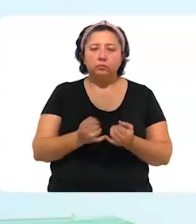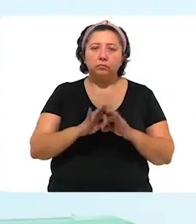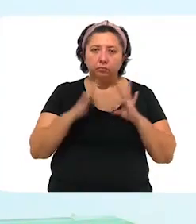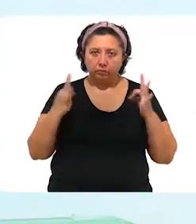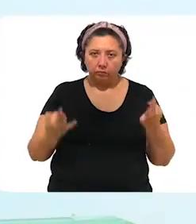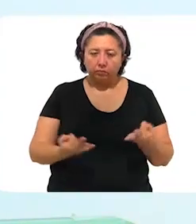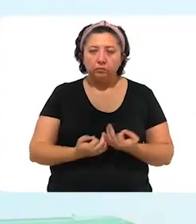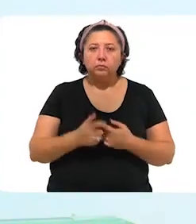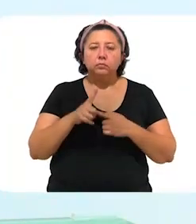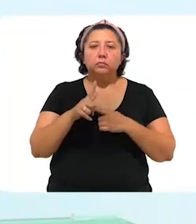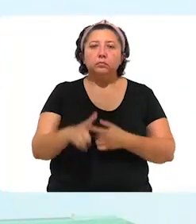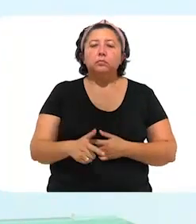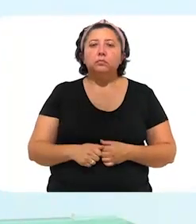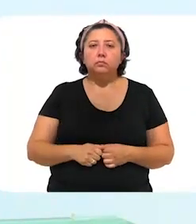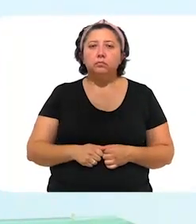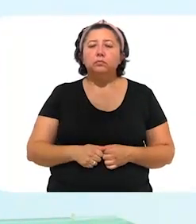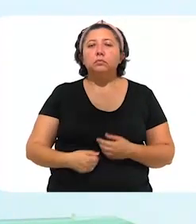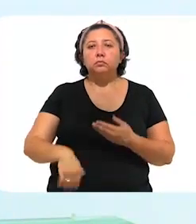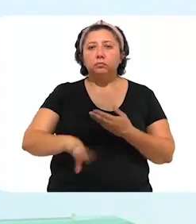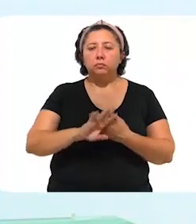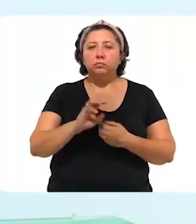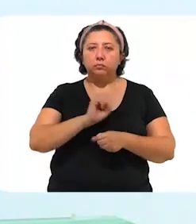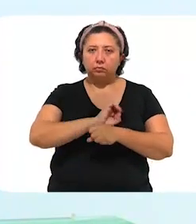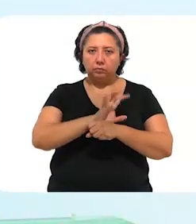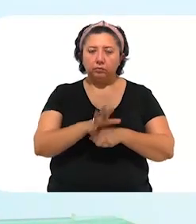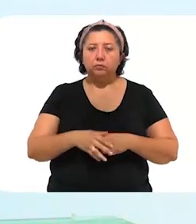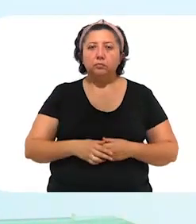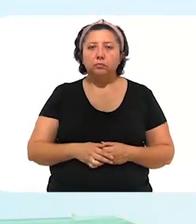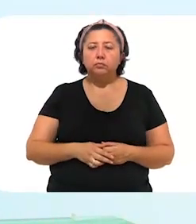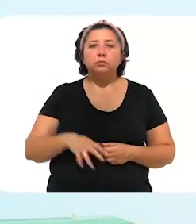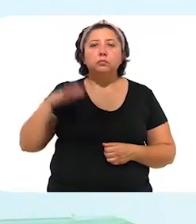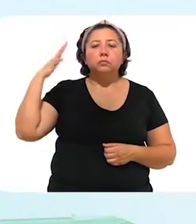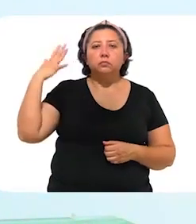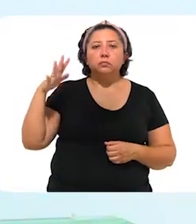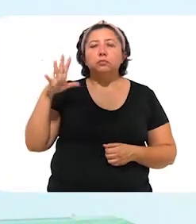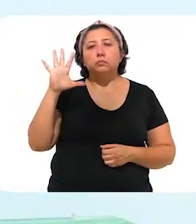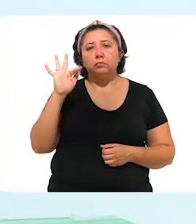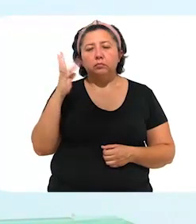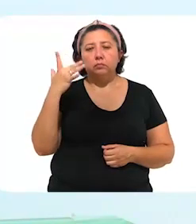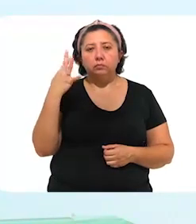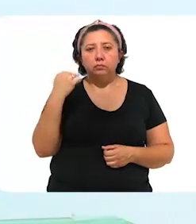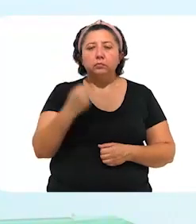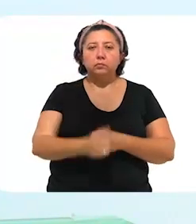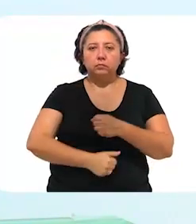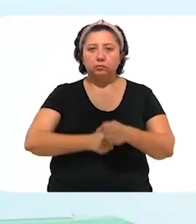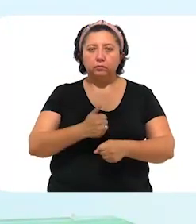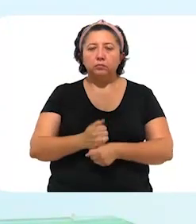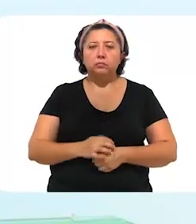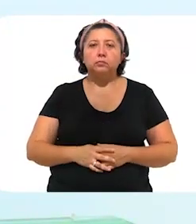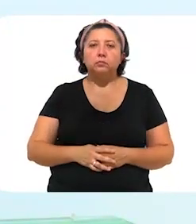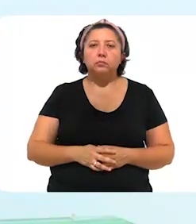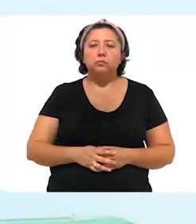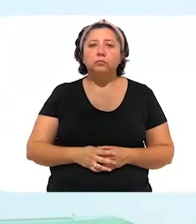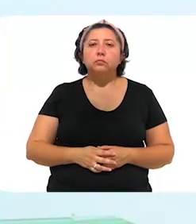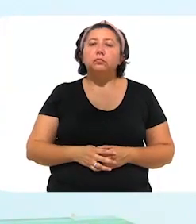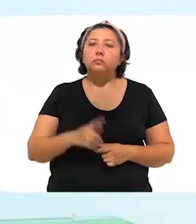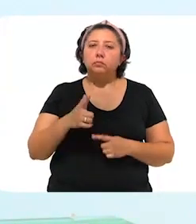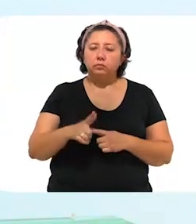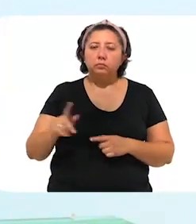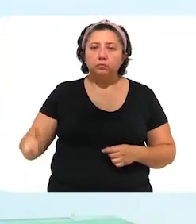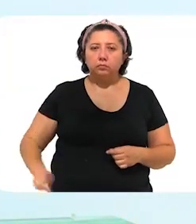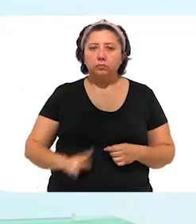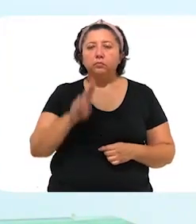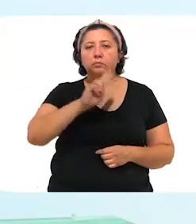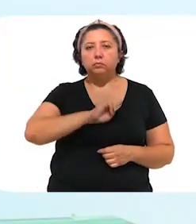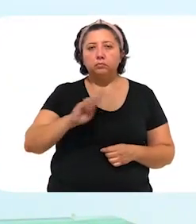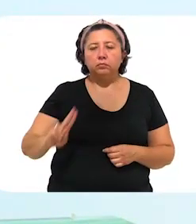forma, sigue la aplicación del refuerzo contra el coronavirus para adultos de 40 a 59 años de edad, de los municipios